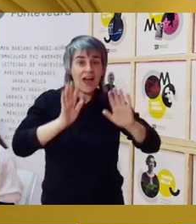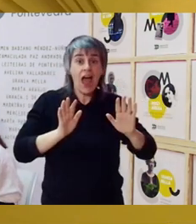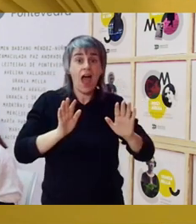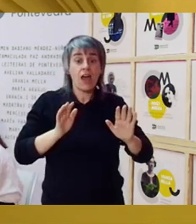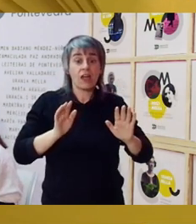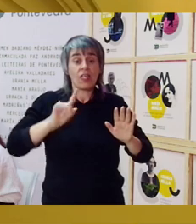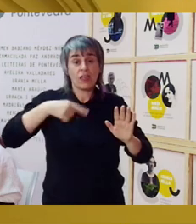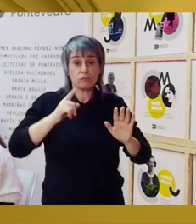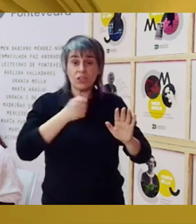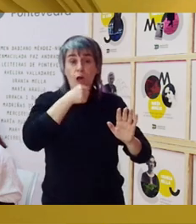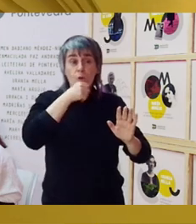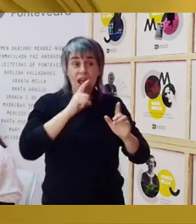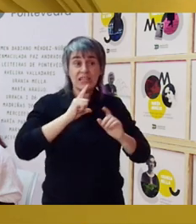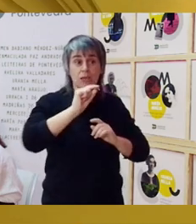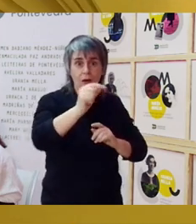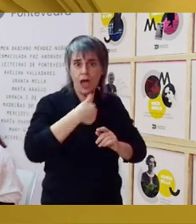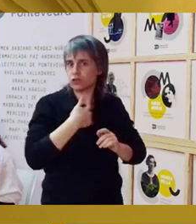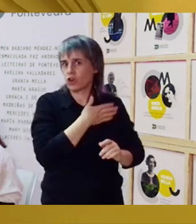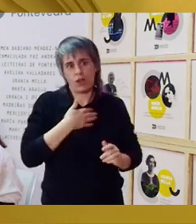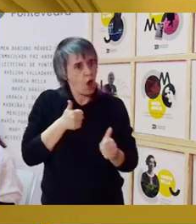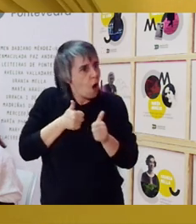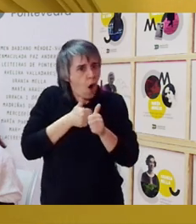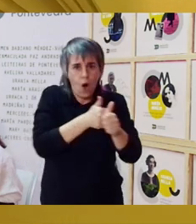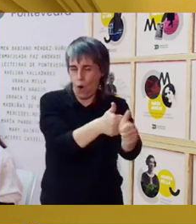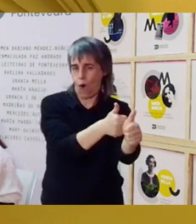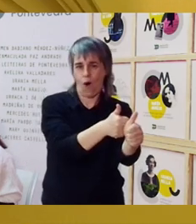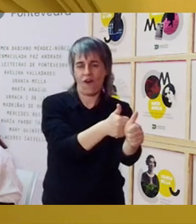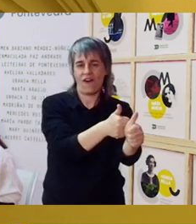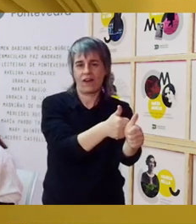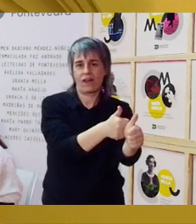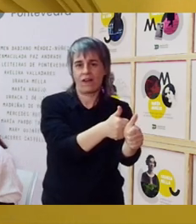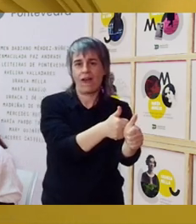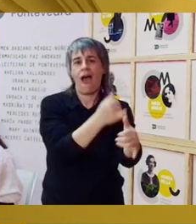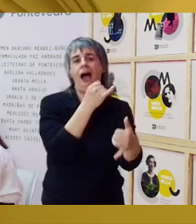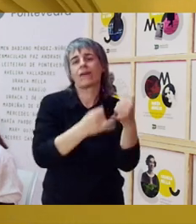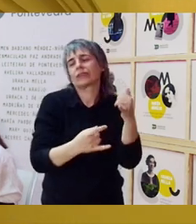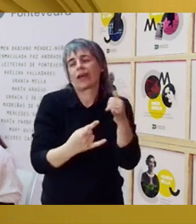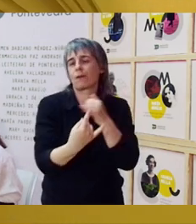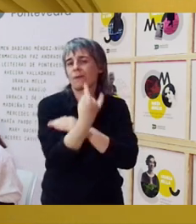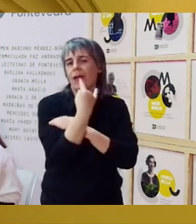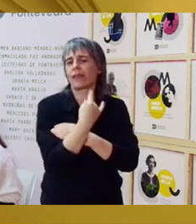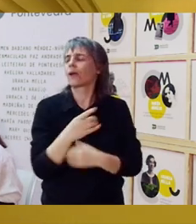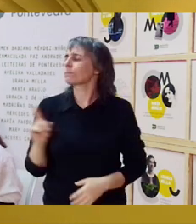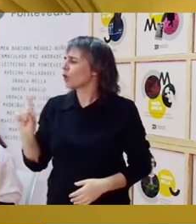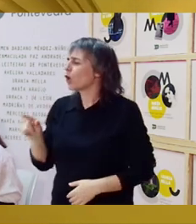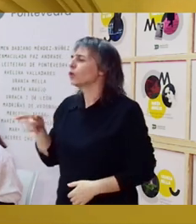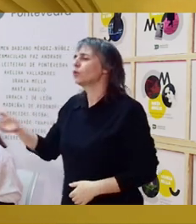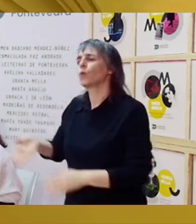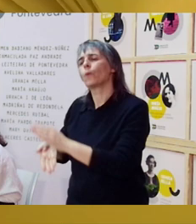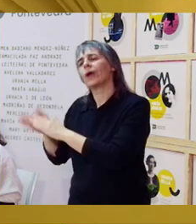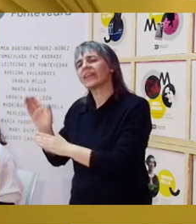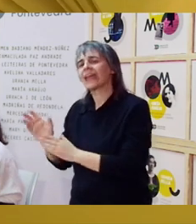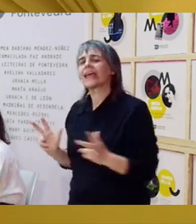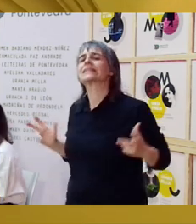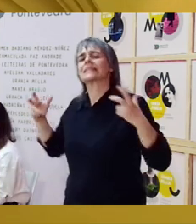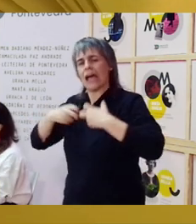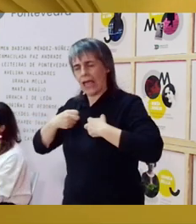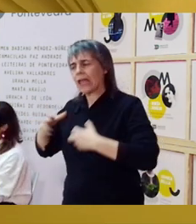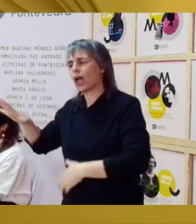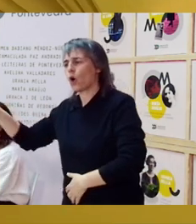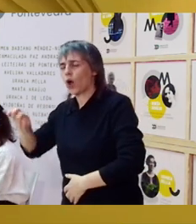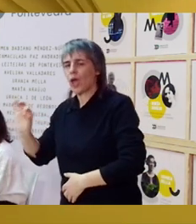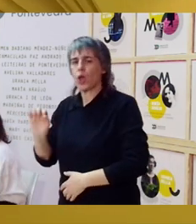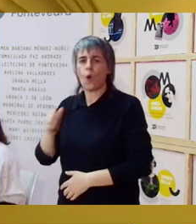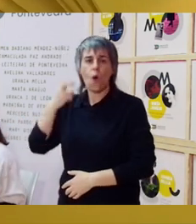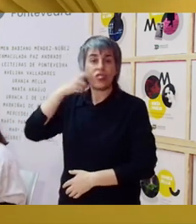ela. Tiñame que engañar, porque tiñame que decir, vai buscar a chaqueta ou vai buscar os zapatos e xa vas. E